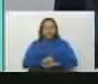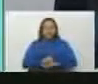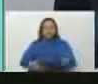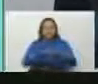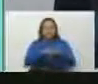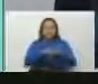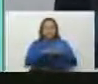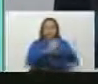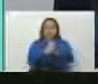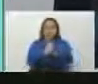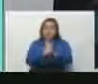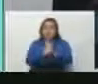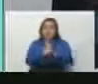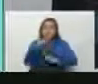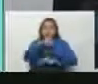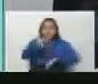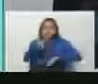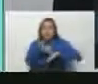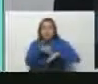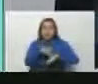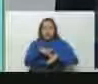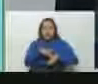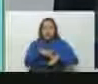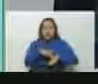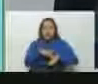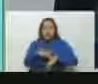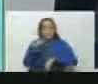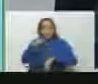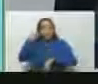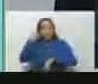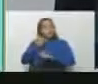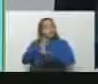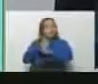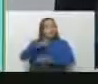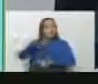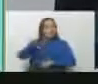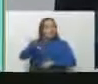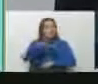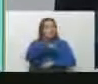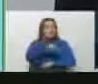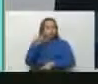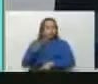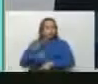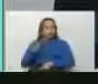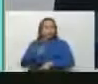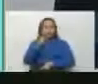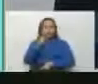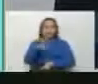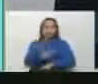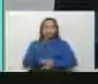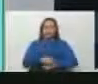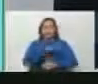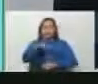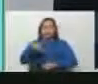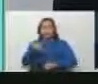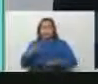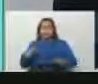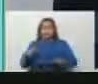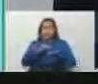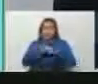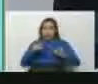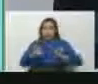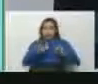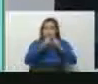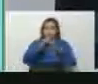de la nacionalidad, del orgullo patrio. Entonces, esto es muy importante decirlo. Nosotros nos reencontramos con